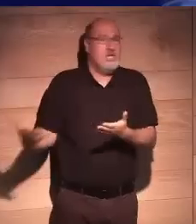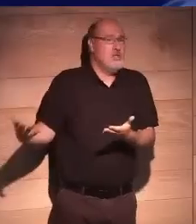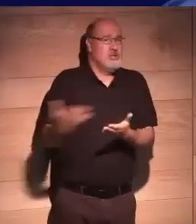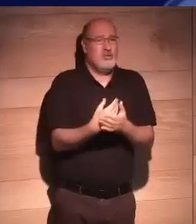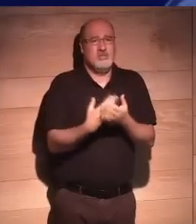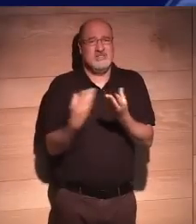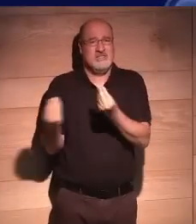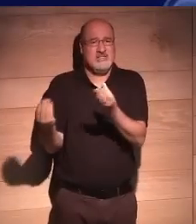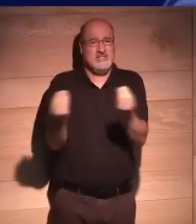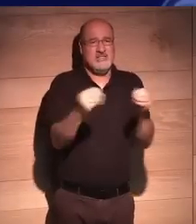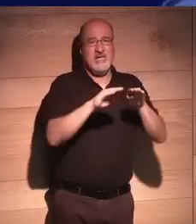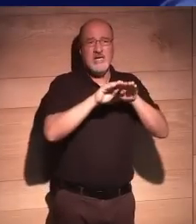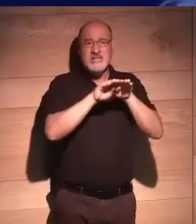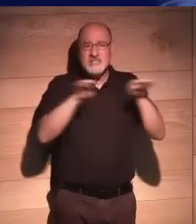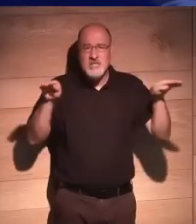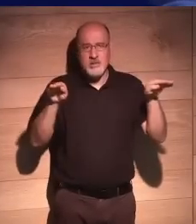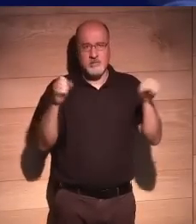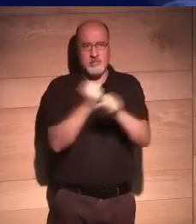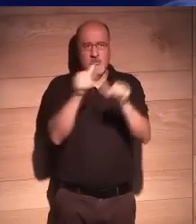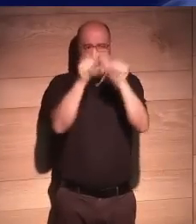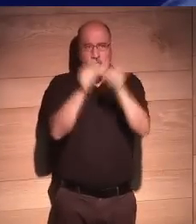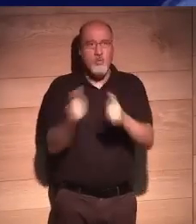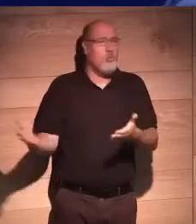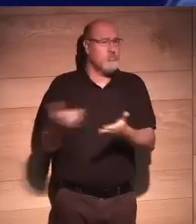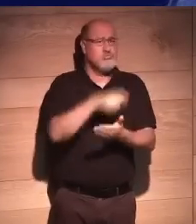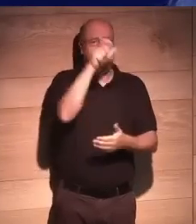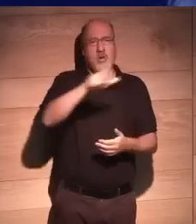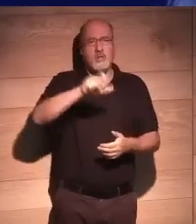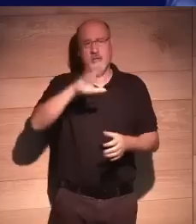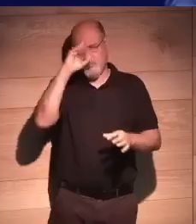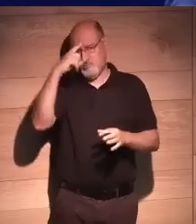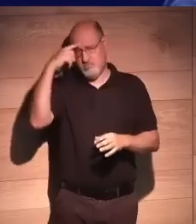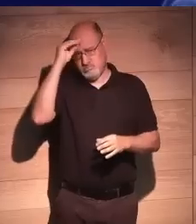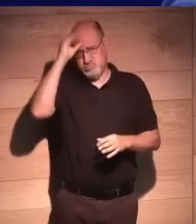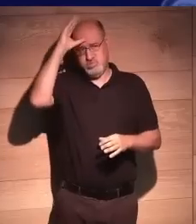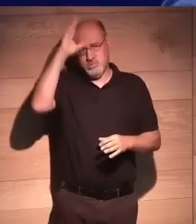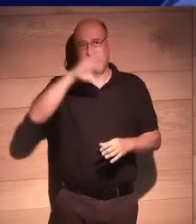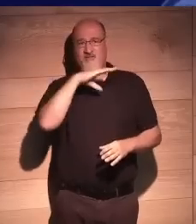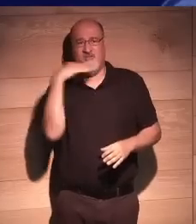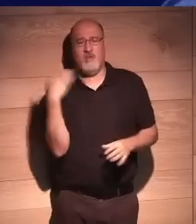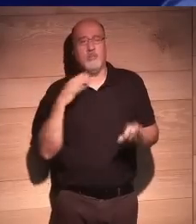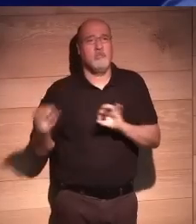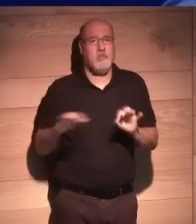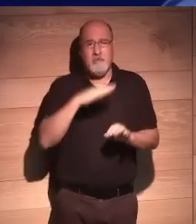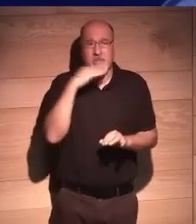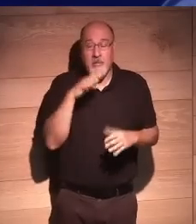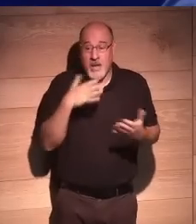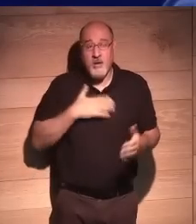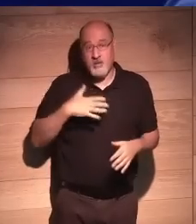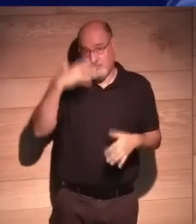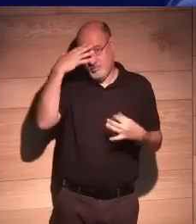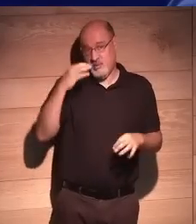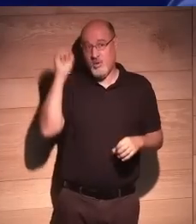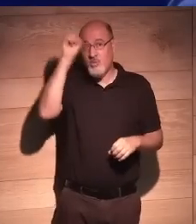poco más. Es cierto que la gente tiene una enorme preparación, pero en mi humilde opinión creo que se ha